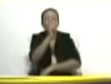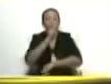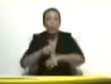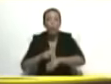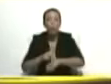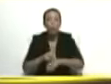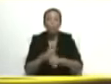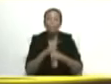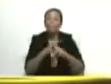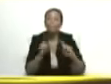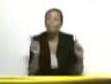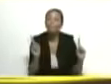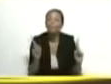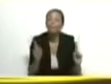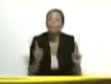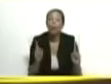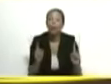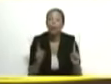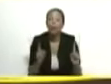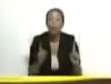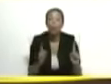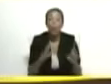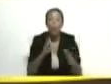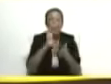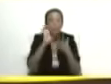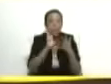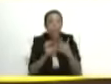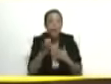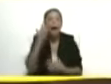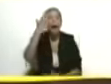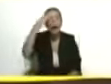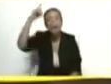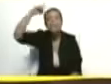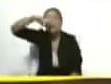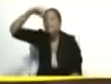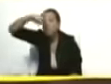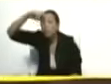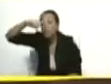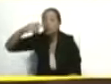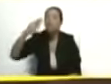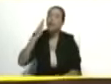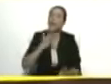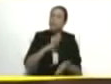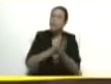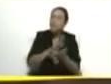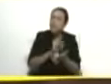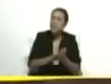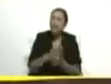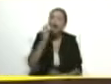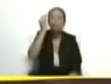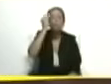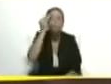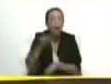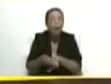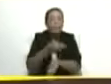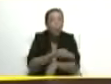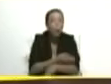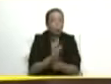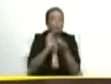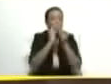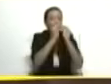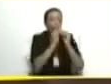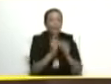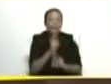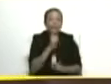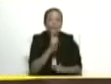Pero llevamos con estrategia, con sabiduría, continuo, toda esa coyuntura